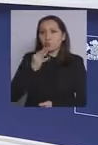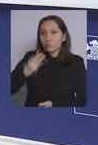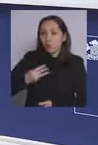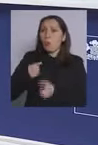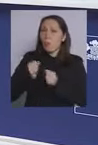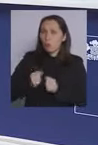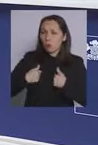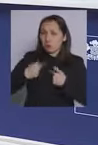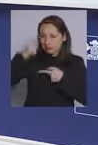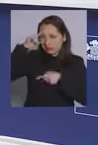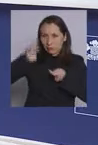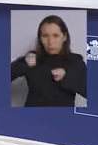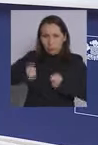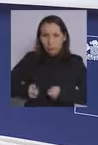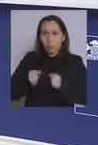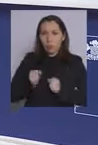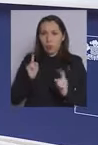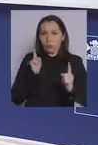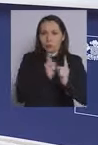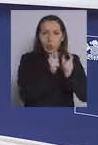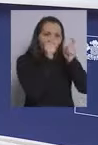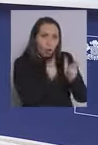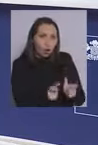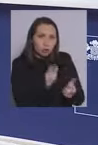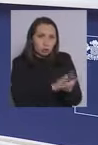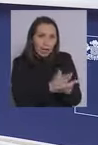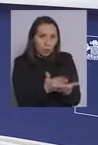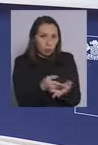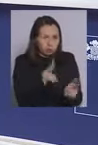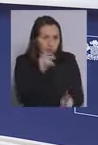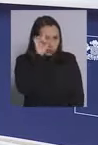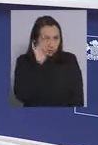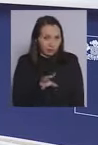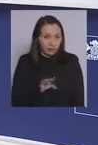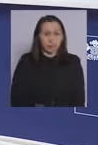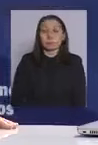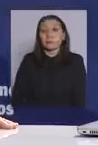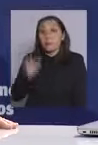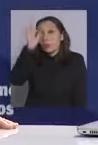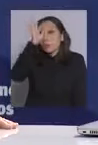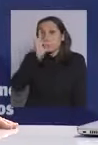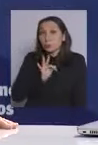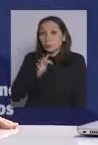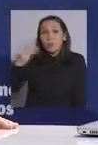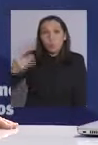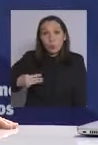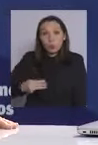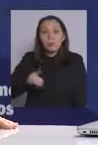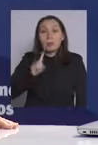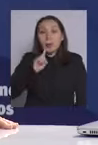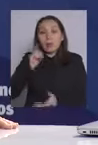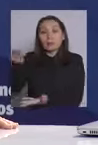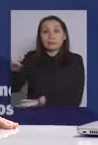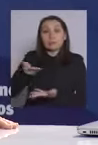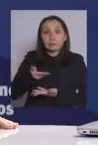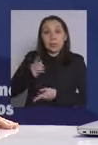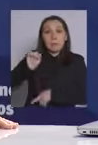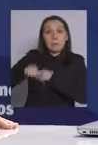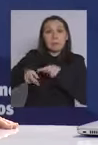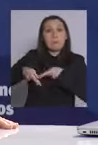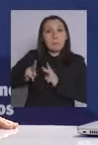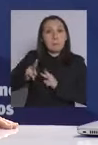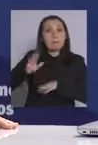las competencias necesarias para fiscalizar las medidas de salud? Los funcionarios municipales que han recibido esta autorización,